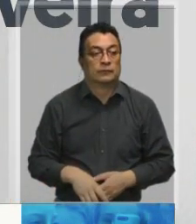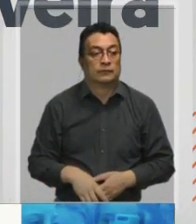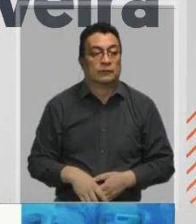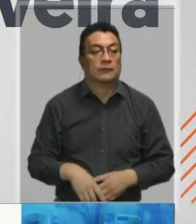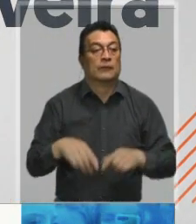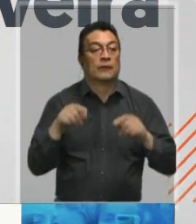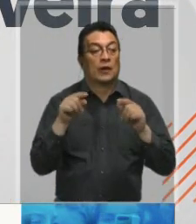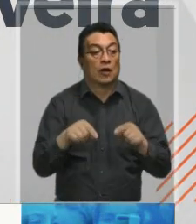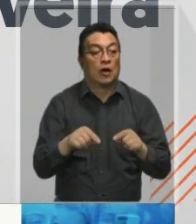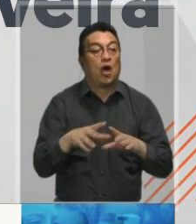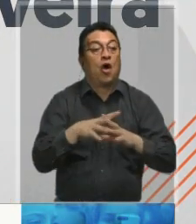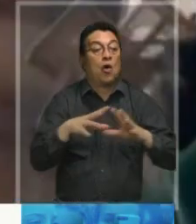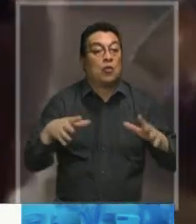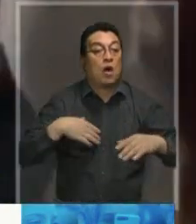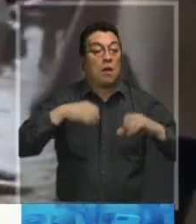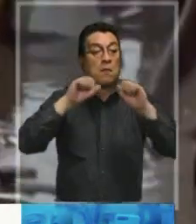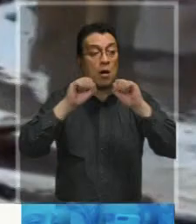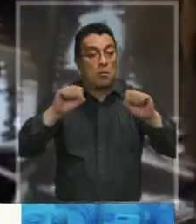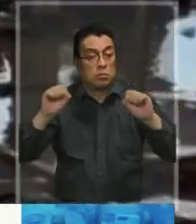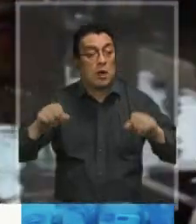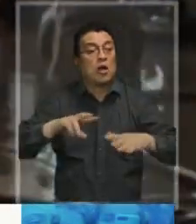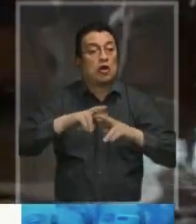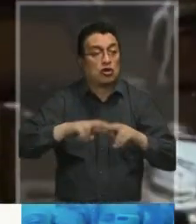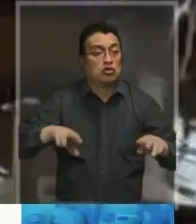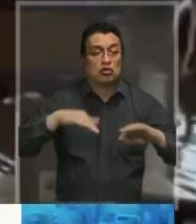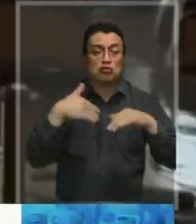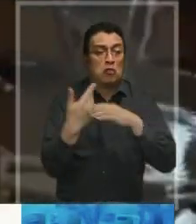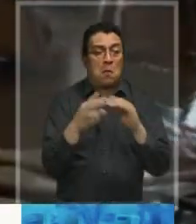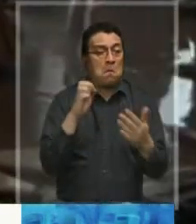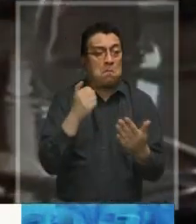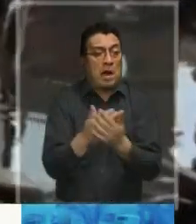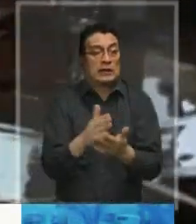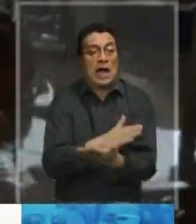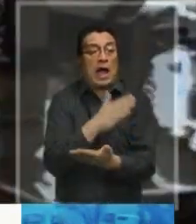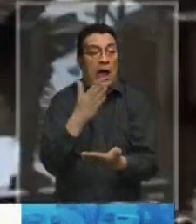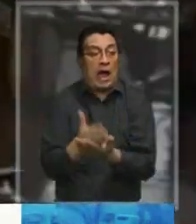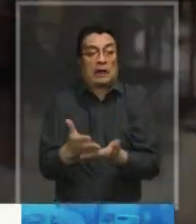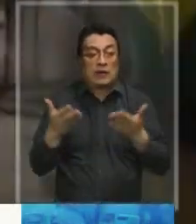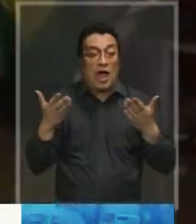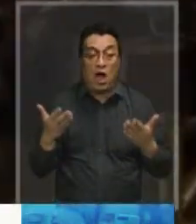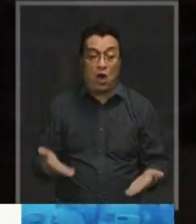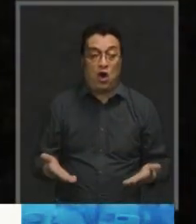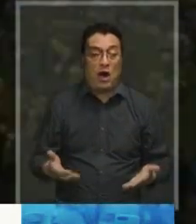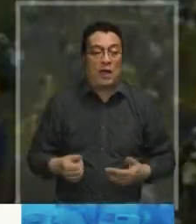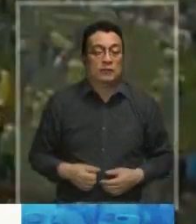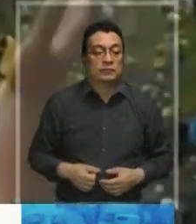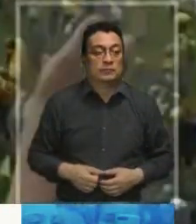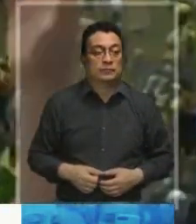ameno, una movimentación bien suave y la manifestación totalmente pacífica.